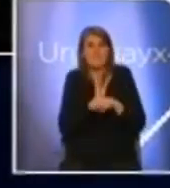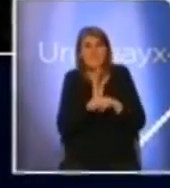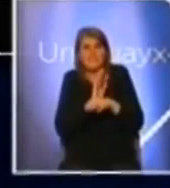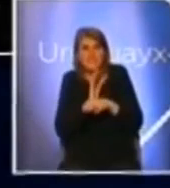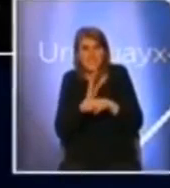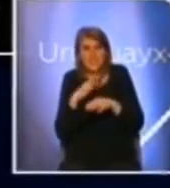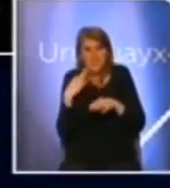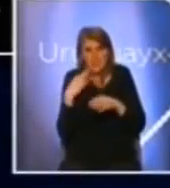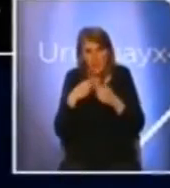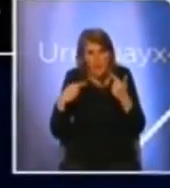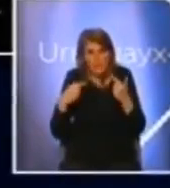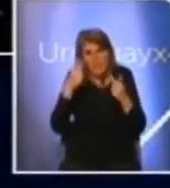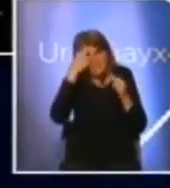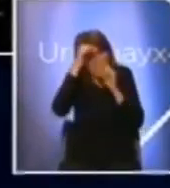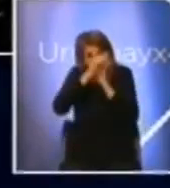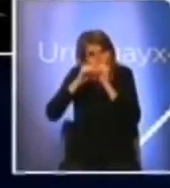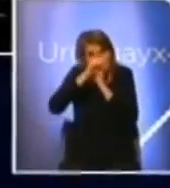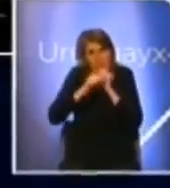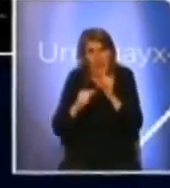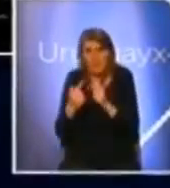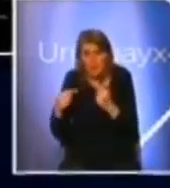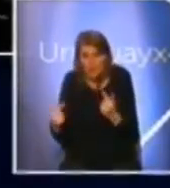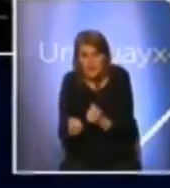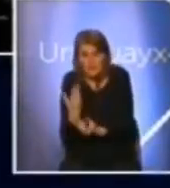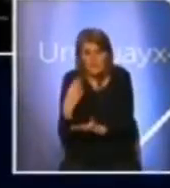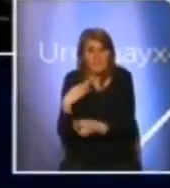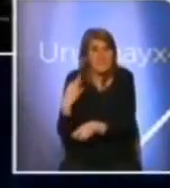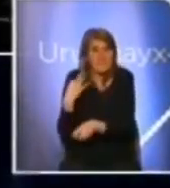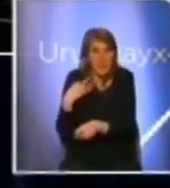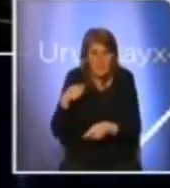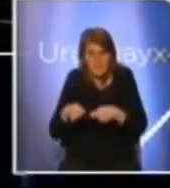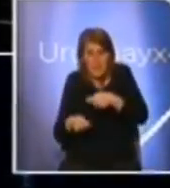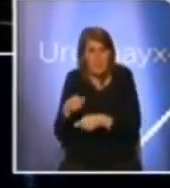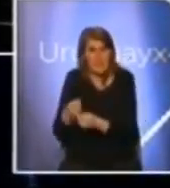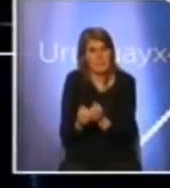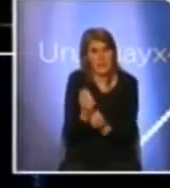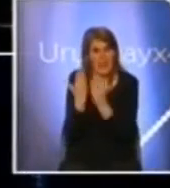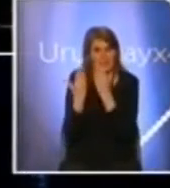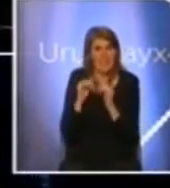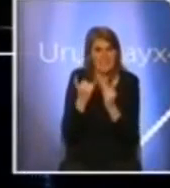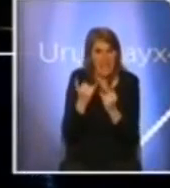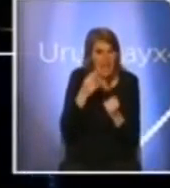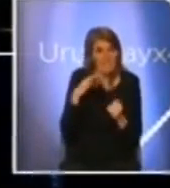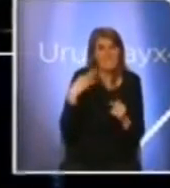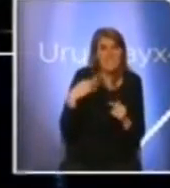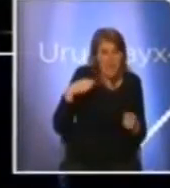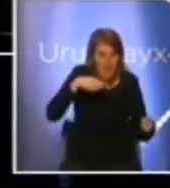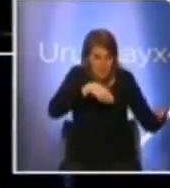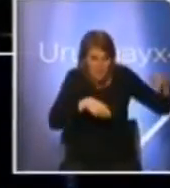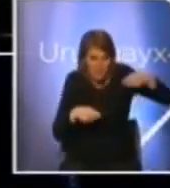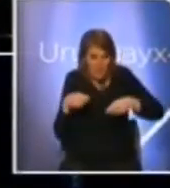de diseñar organismos vivos. Ya se ha producido vida sintética y ya